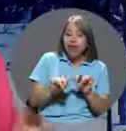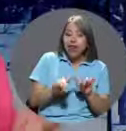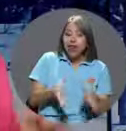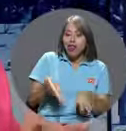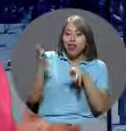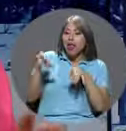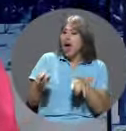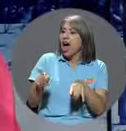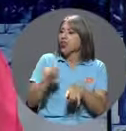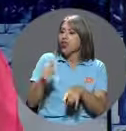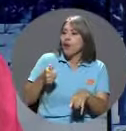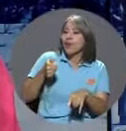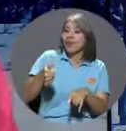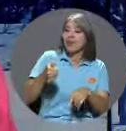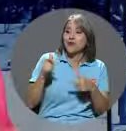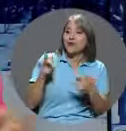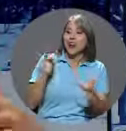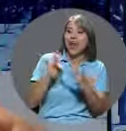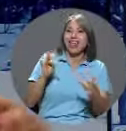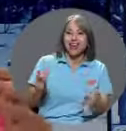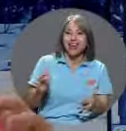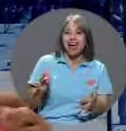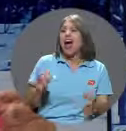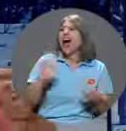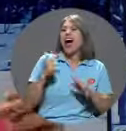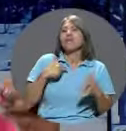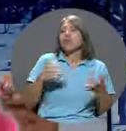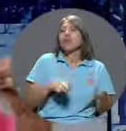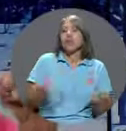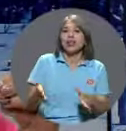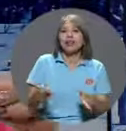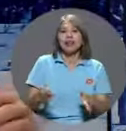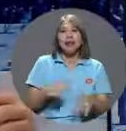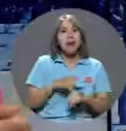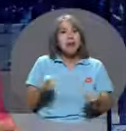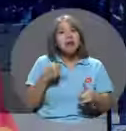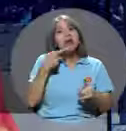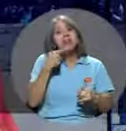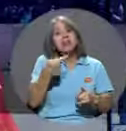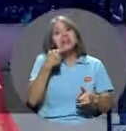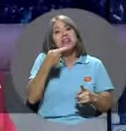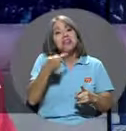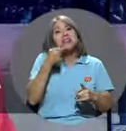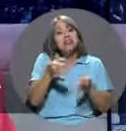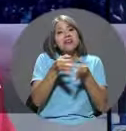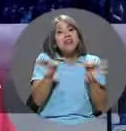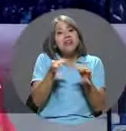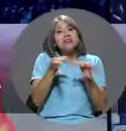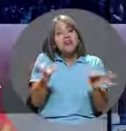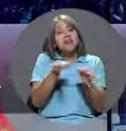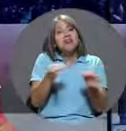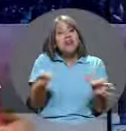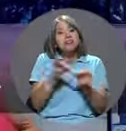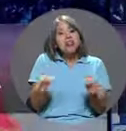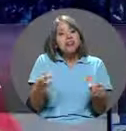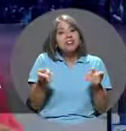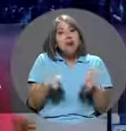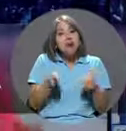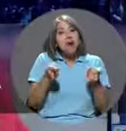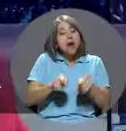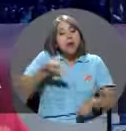dieron un like, ¿verdad? Entonces, que de repente a veces estas expresiones pasan a ser tan cotidianas y entonces